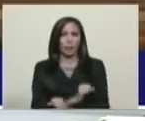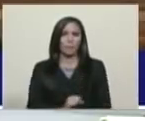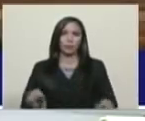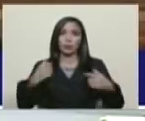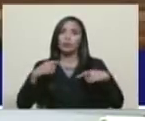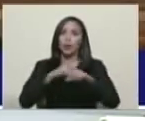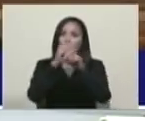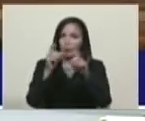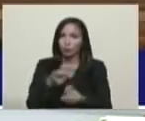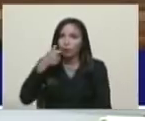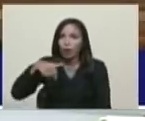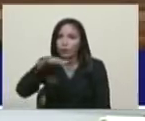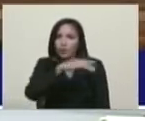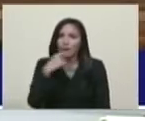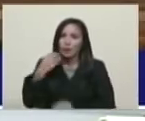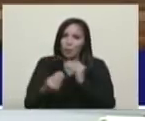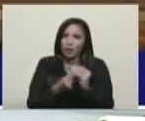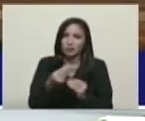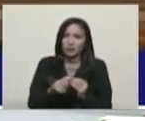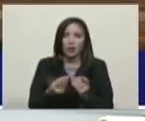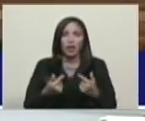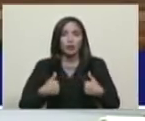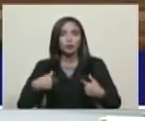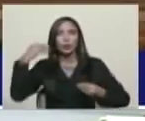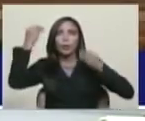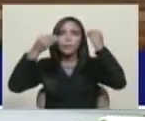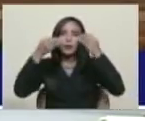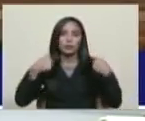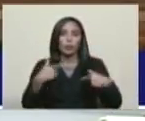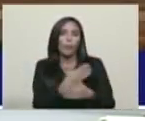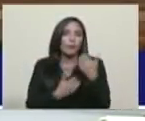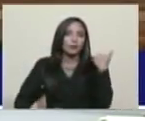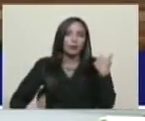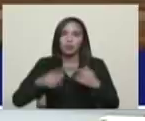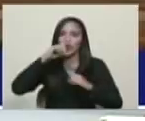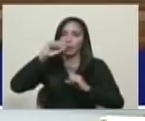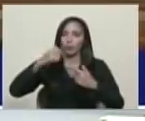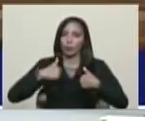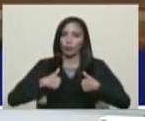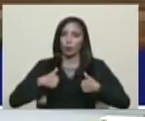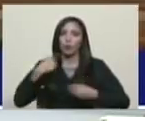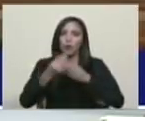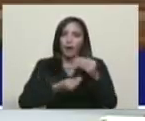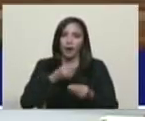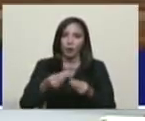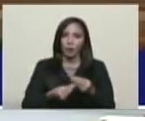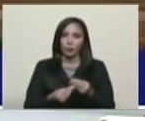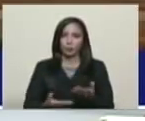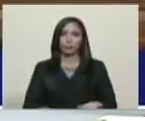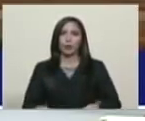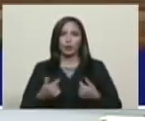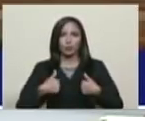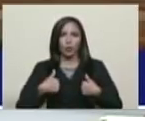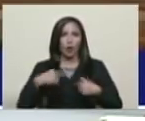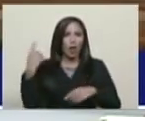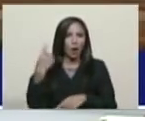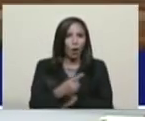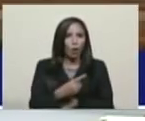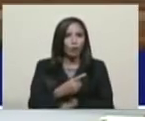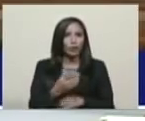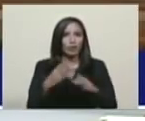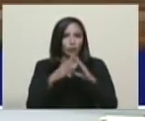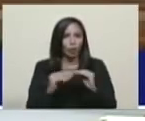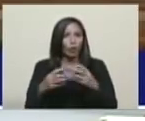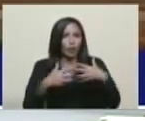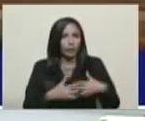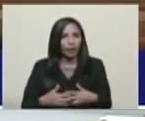al pueblo de Venezuela, ¿qué debo hacer como presidente de la República Bolivariana de Venezuela? ¿Acatar la orden del imperio